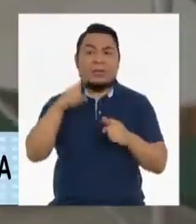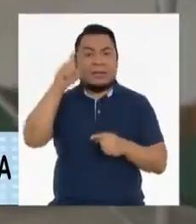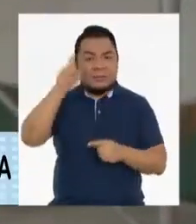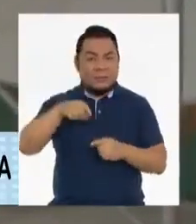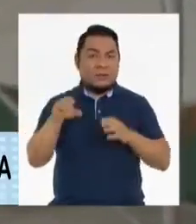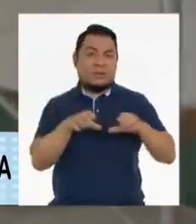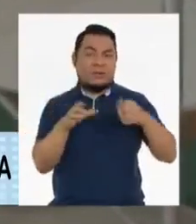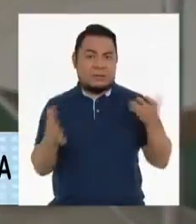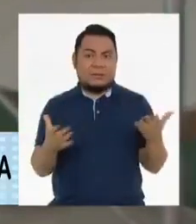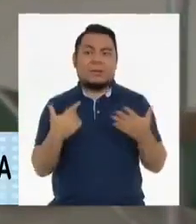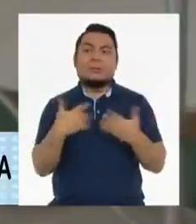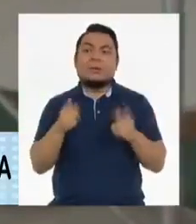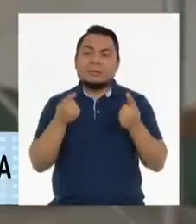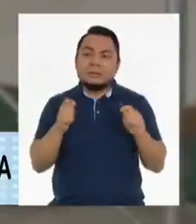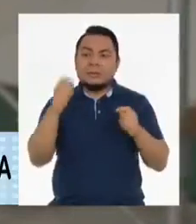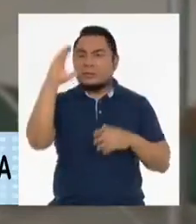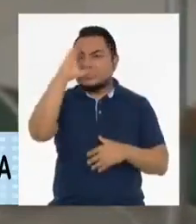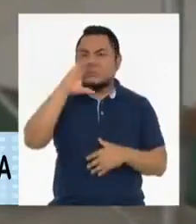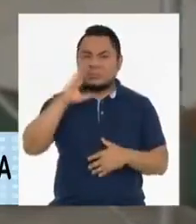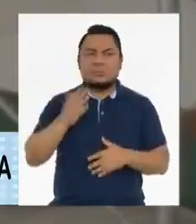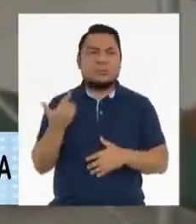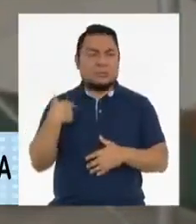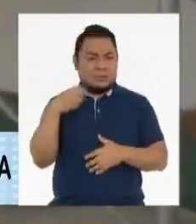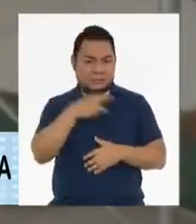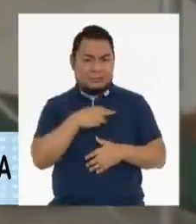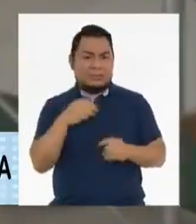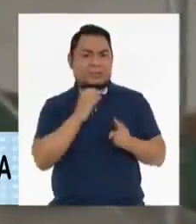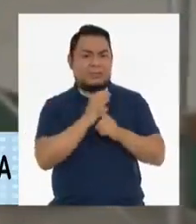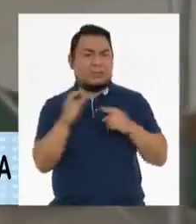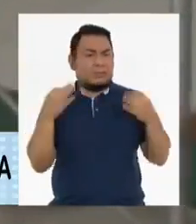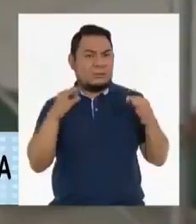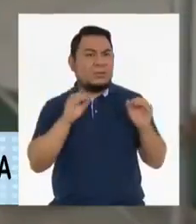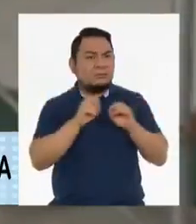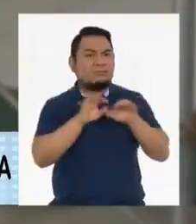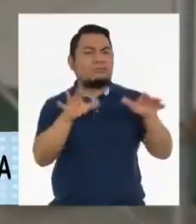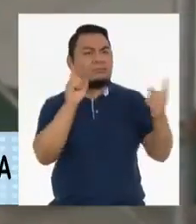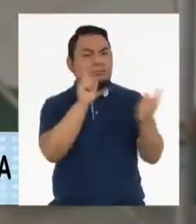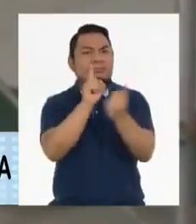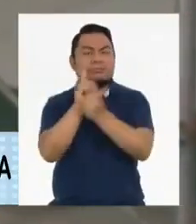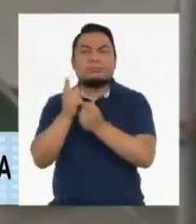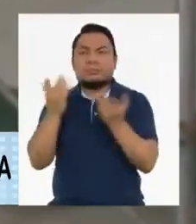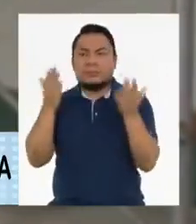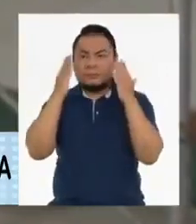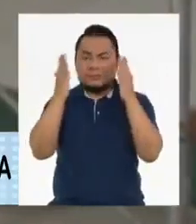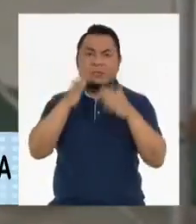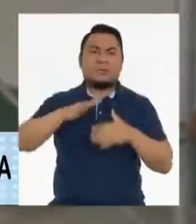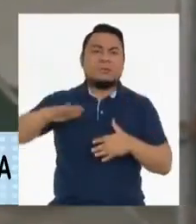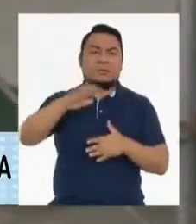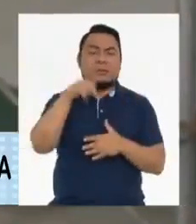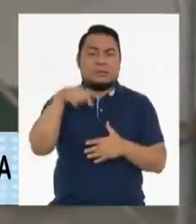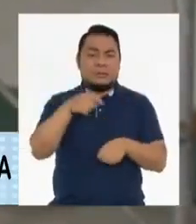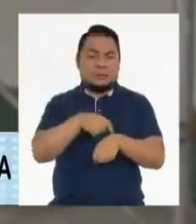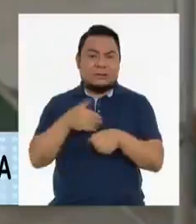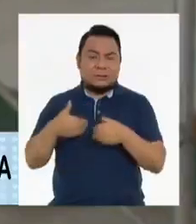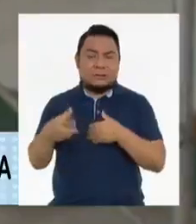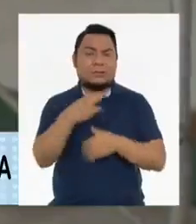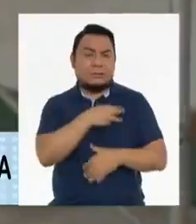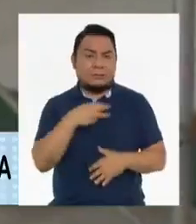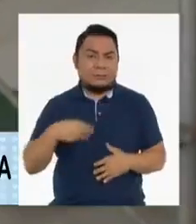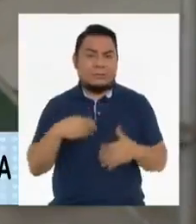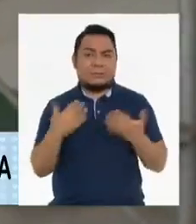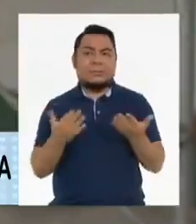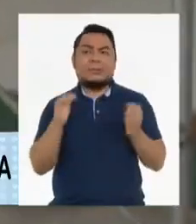y lo que tenemos que tratar de buscar. Tratar de tener una visión, que es lo que hemos intentado hacer en este tiempo en el